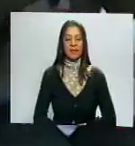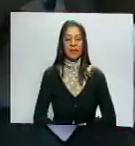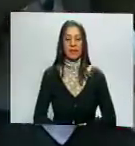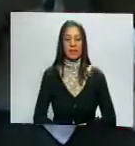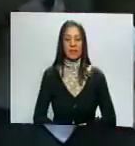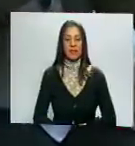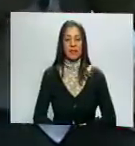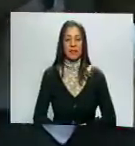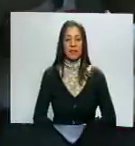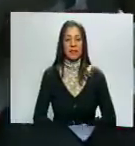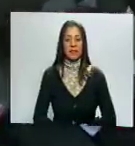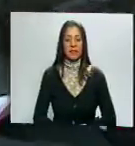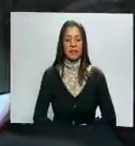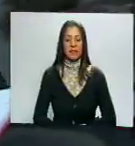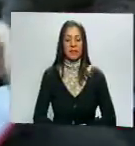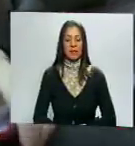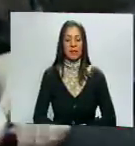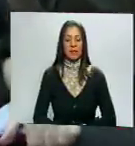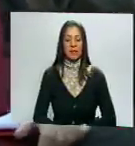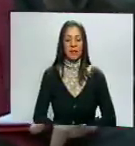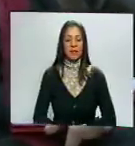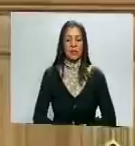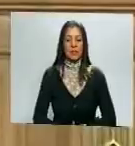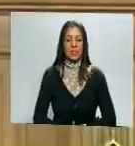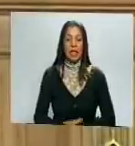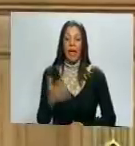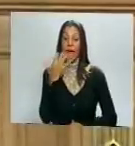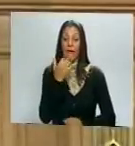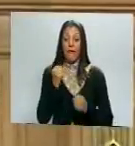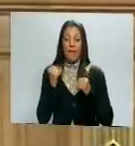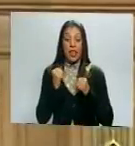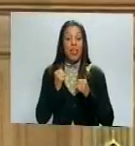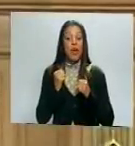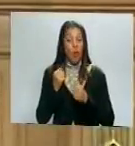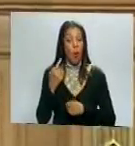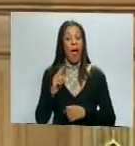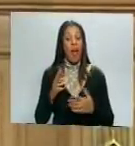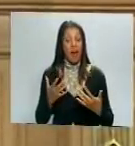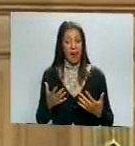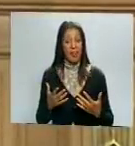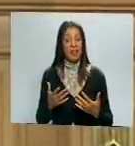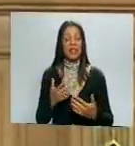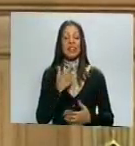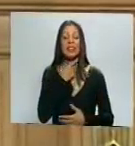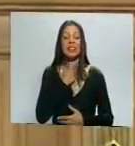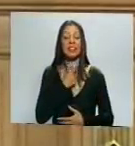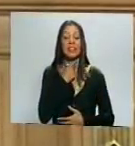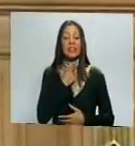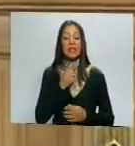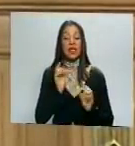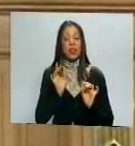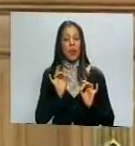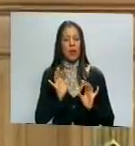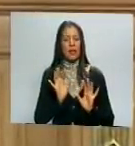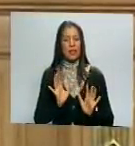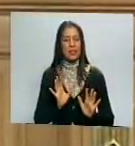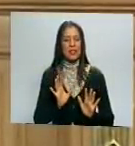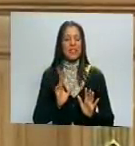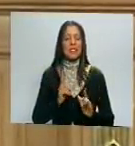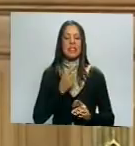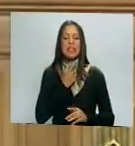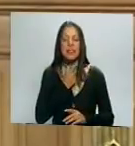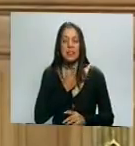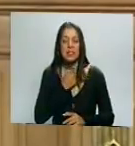Con un poquito del Pacheco, el Pacheco nos agarró un poquito afectada la garganta, estoy un poquito